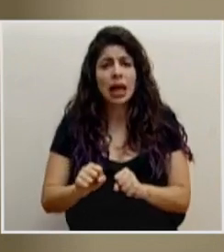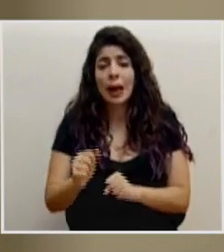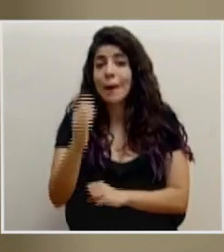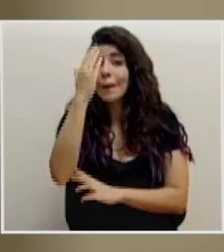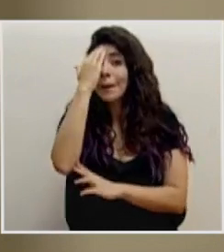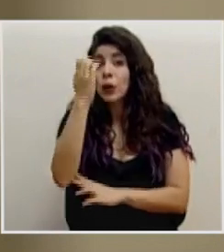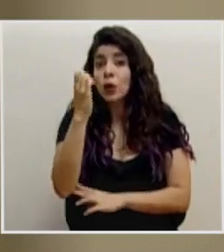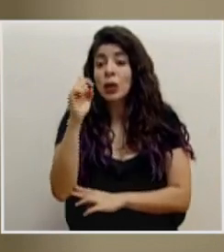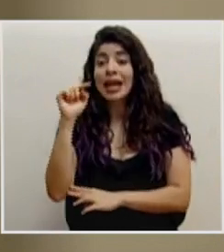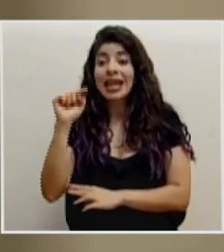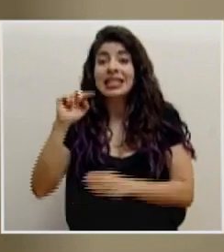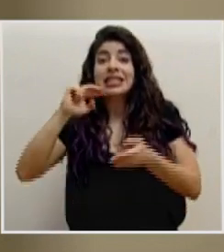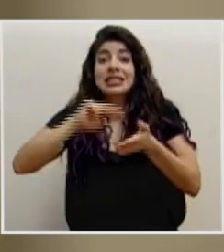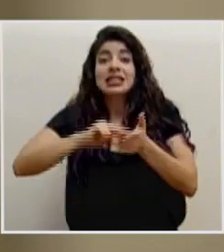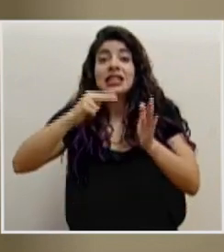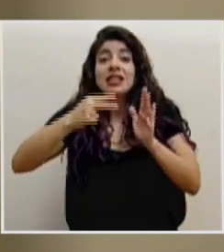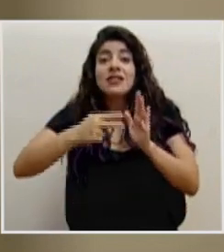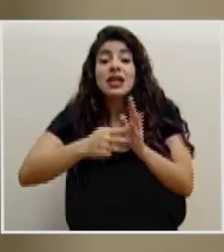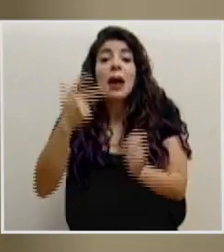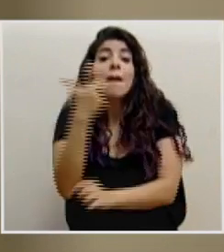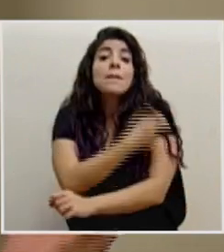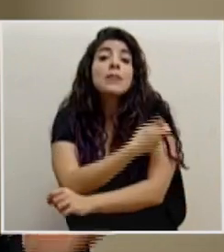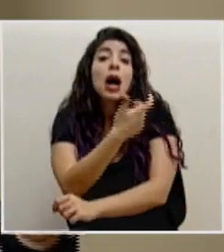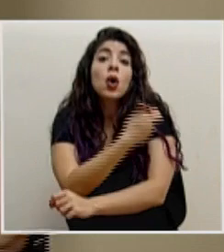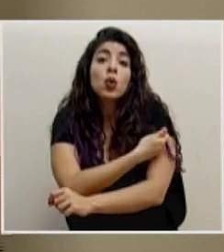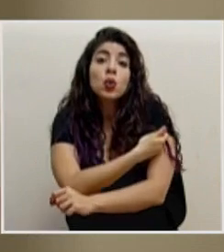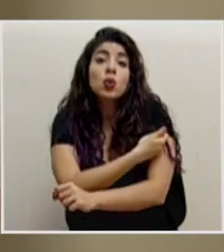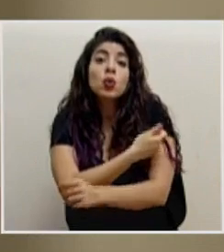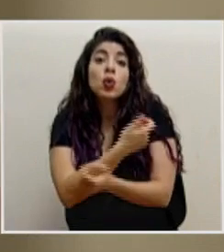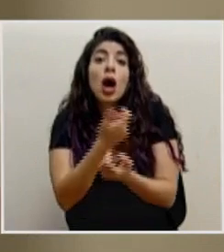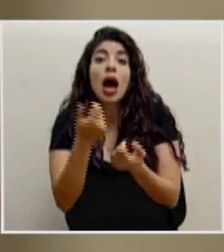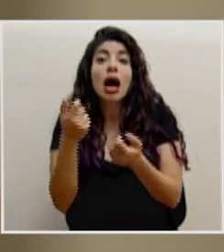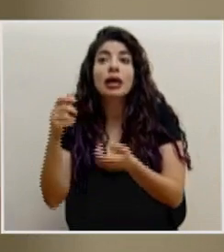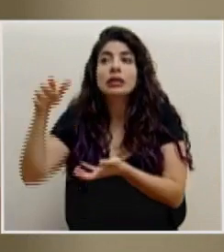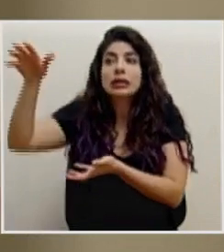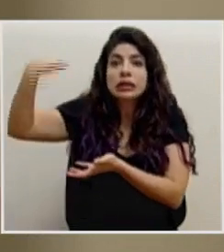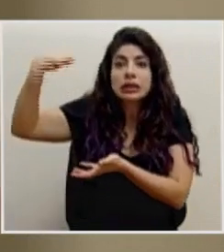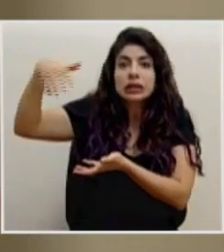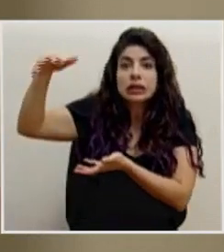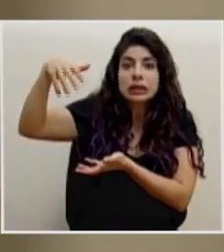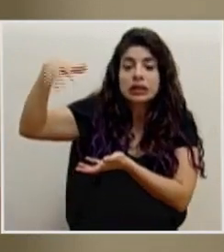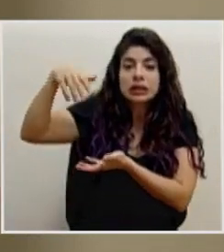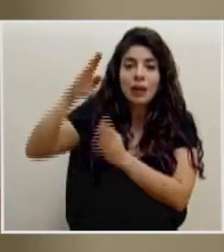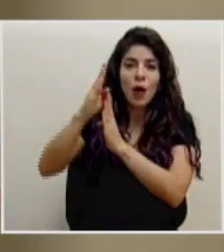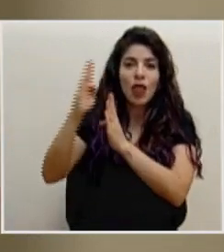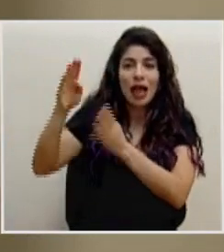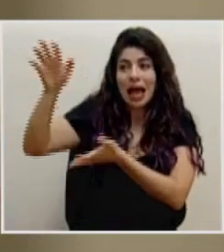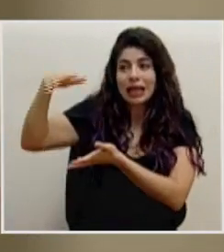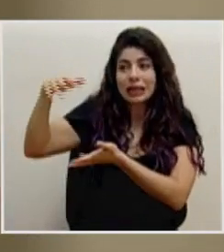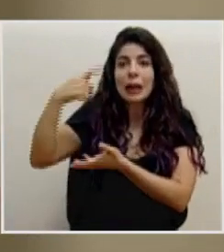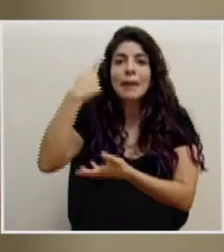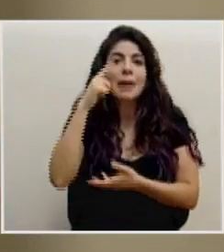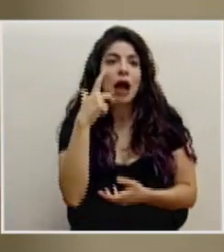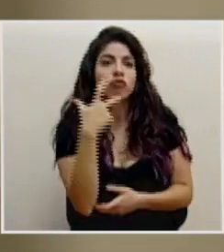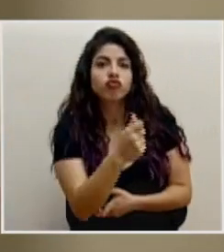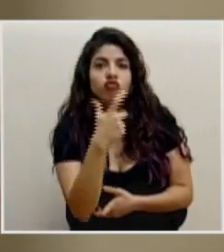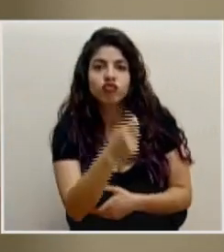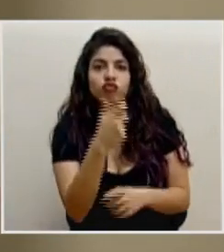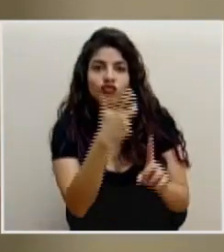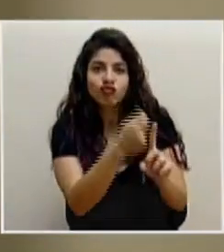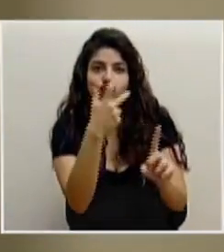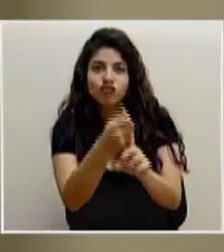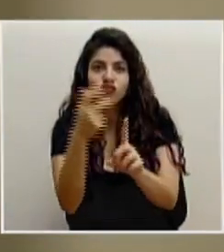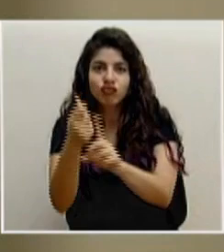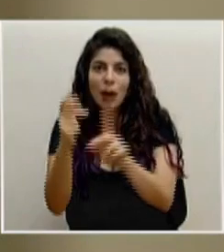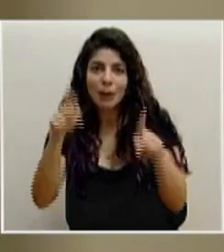porque esto significa que son vacunas que están desalmacenándose para ser aplicadas.